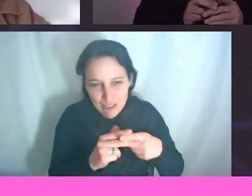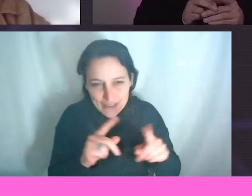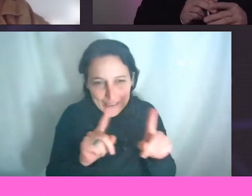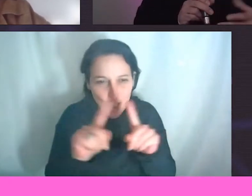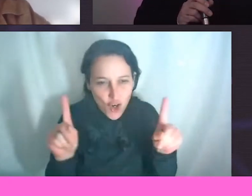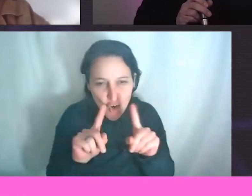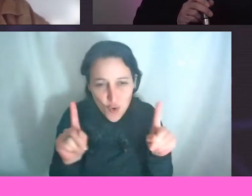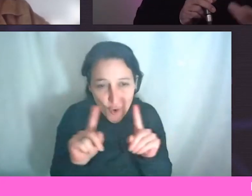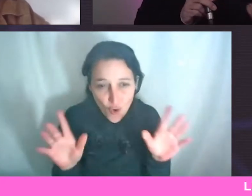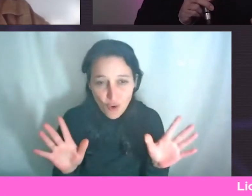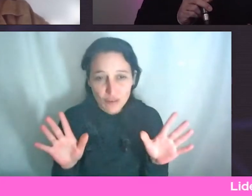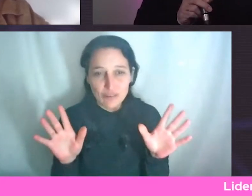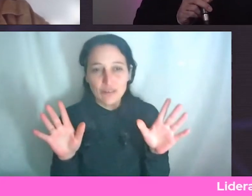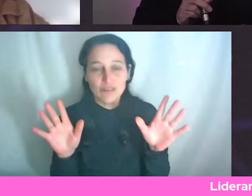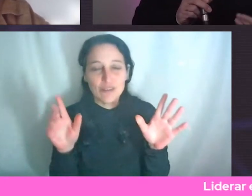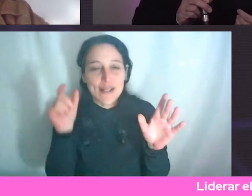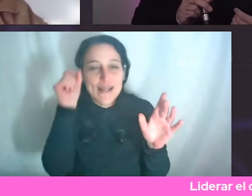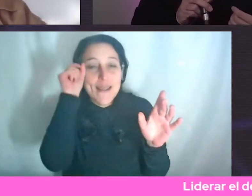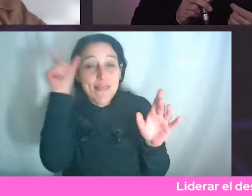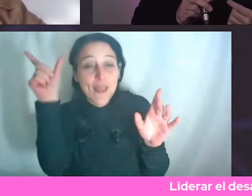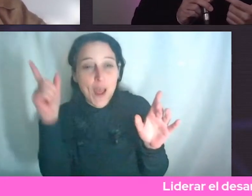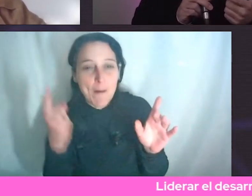Entonces, tener una idea,